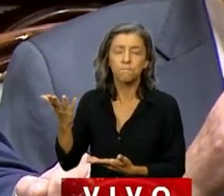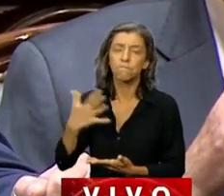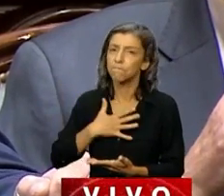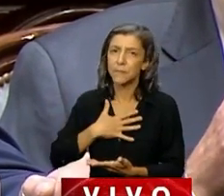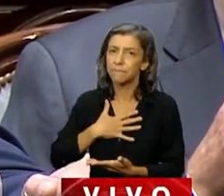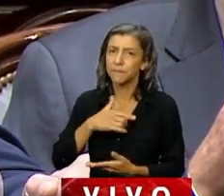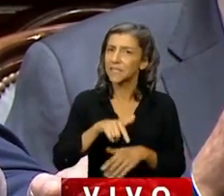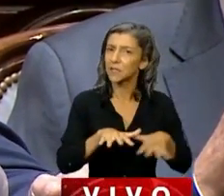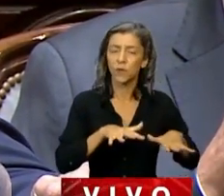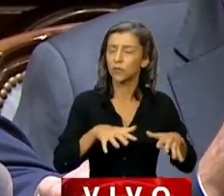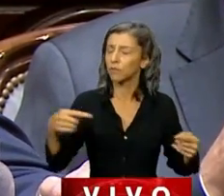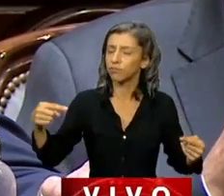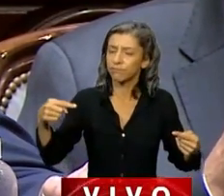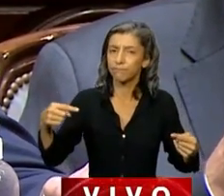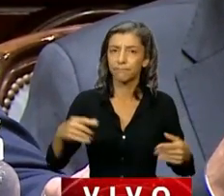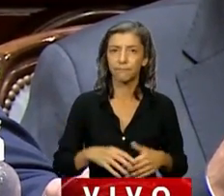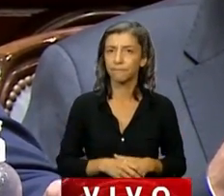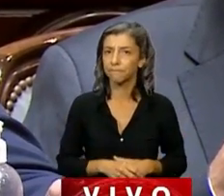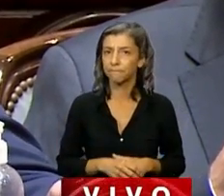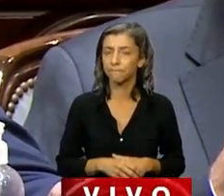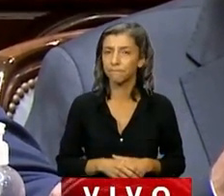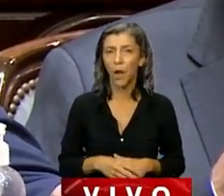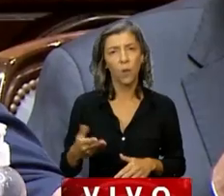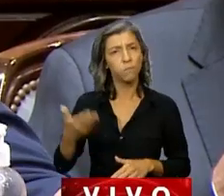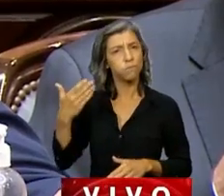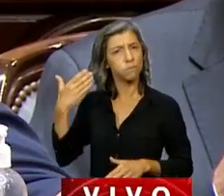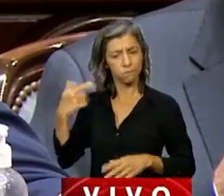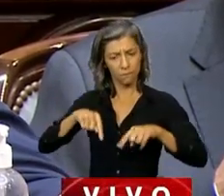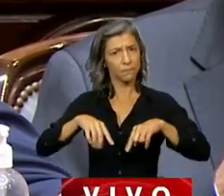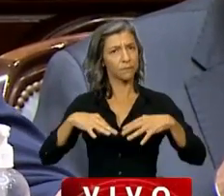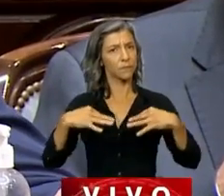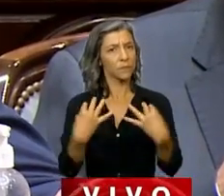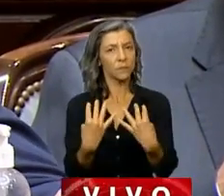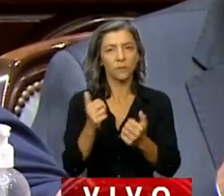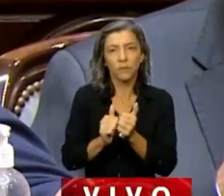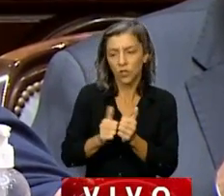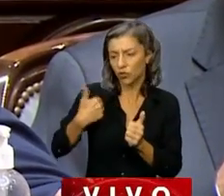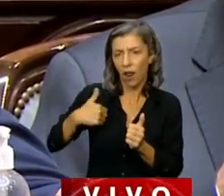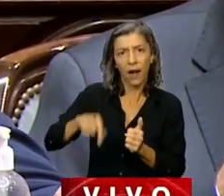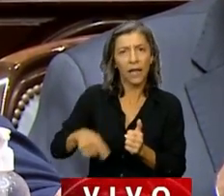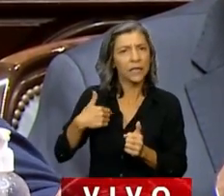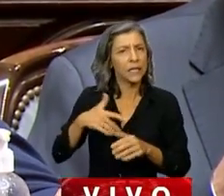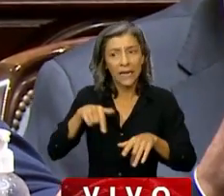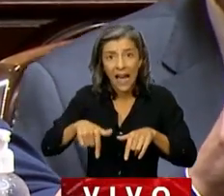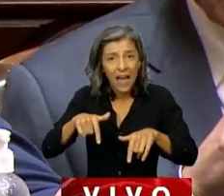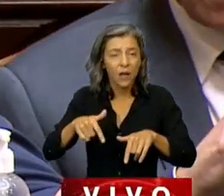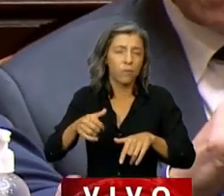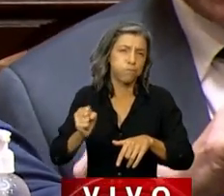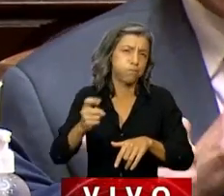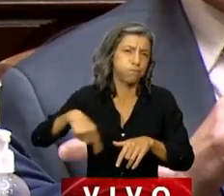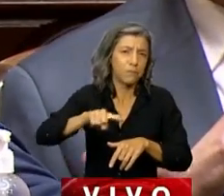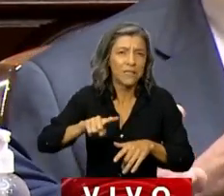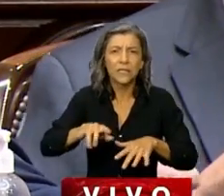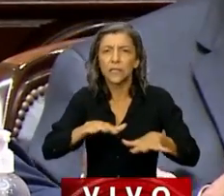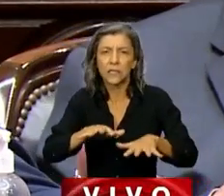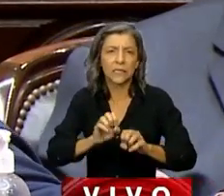En este recinto han pasado cosas graves en la historia argentina y muchos de nosotros las veíamos por televisión. Viendo